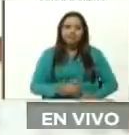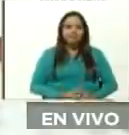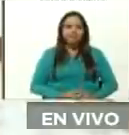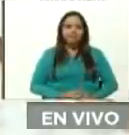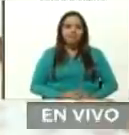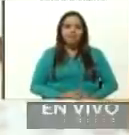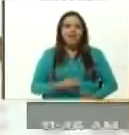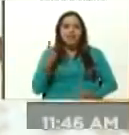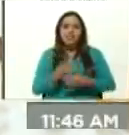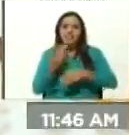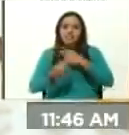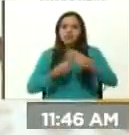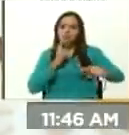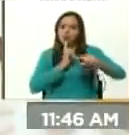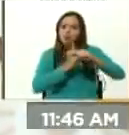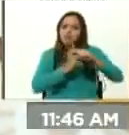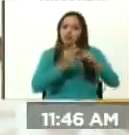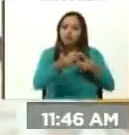positiva.